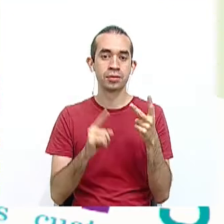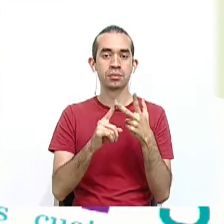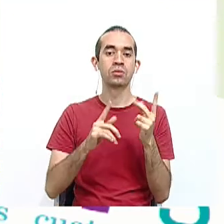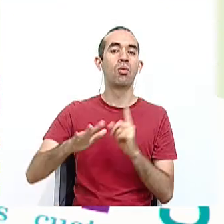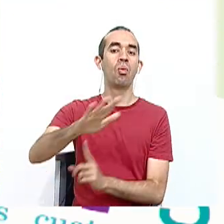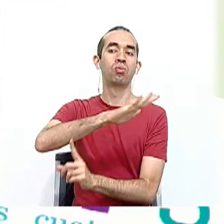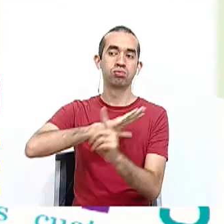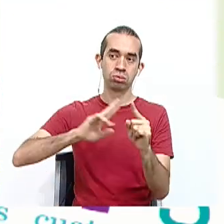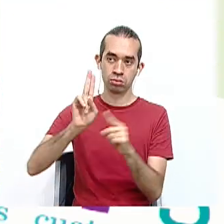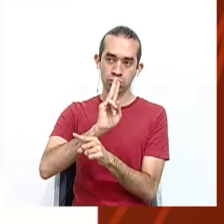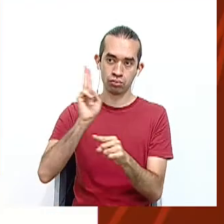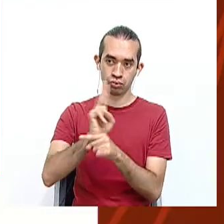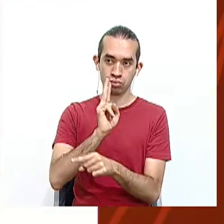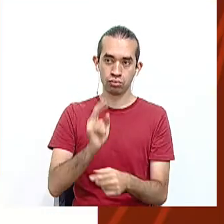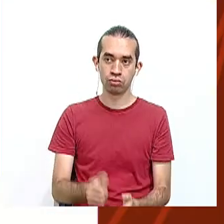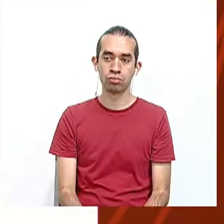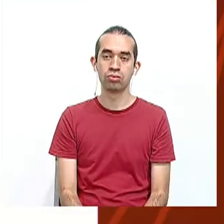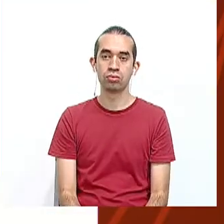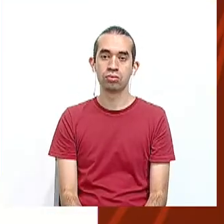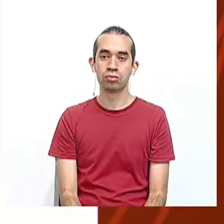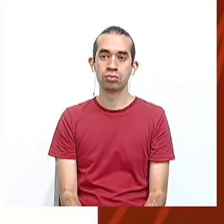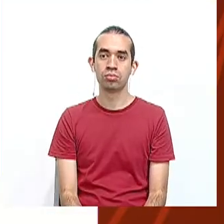uso.